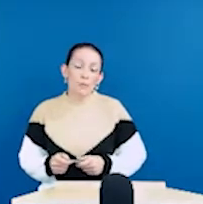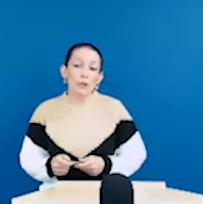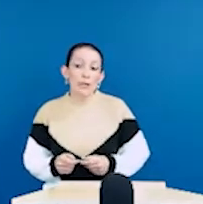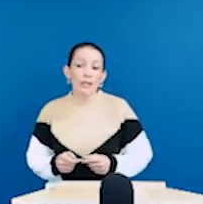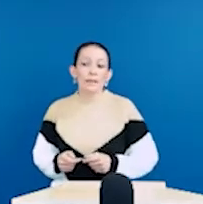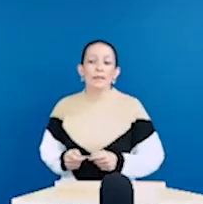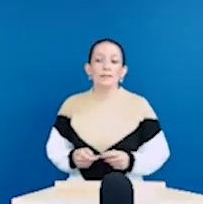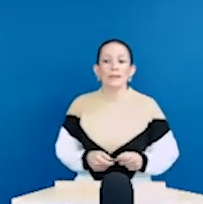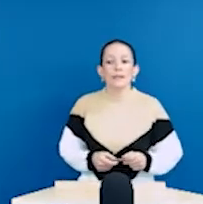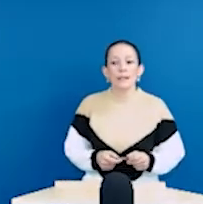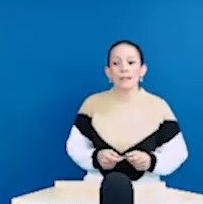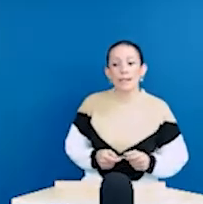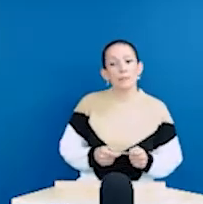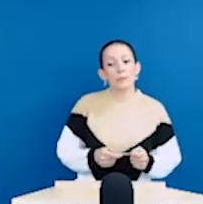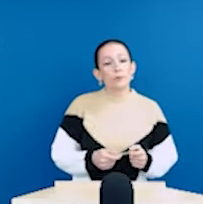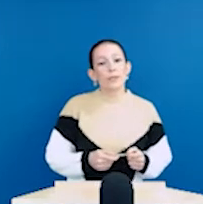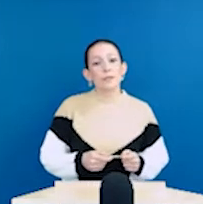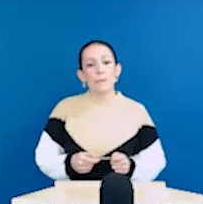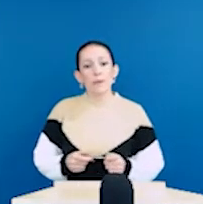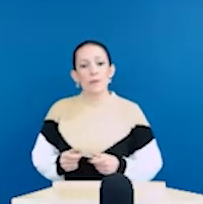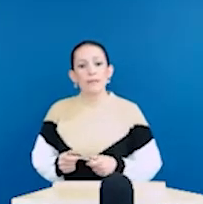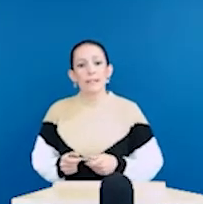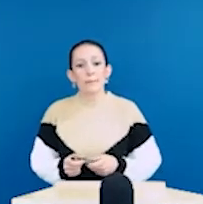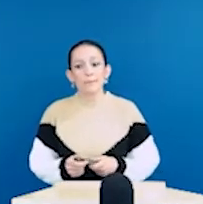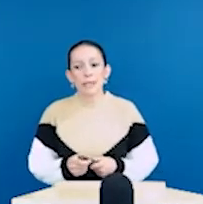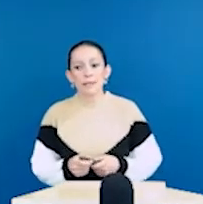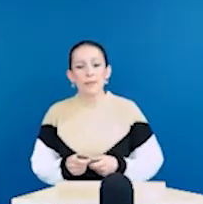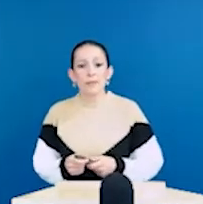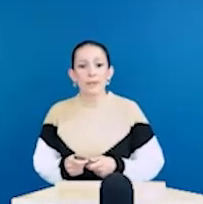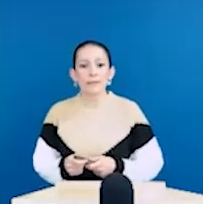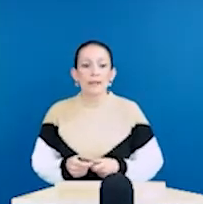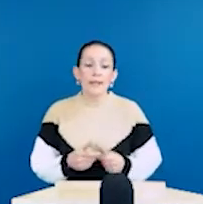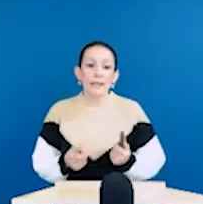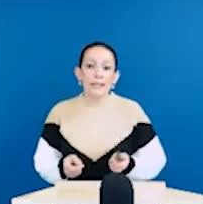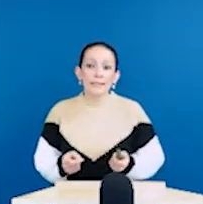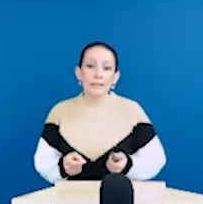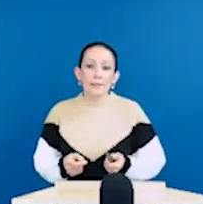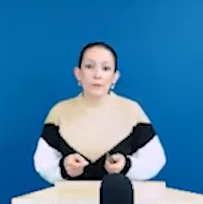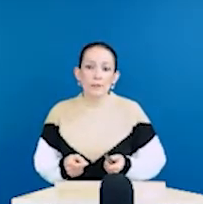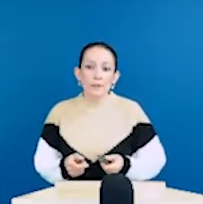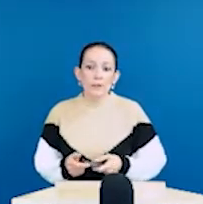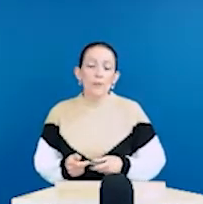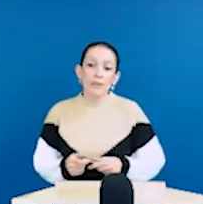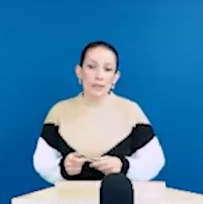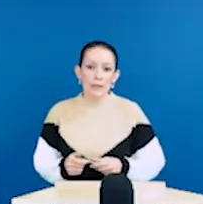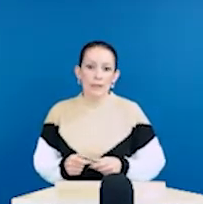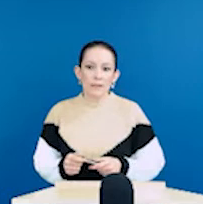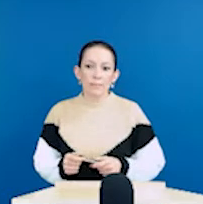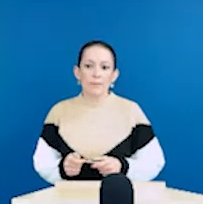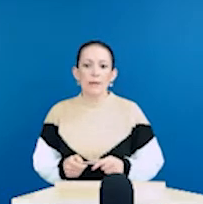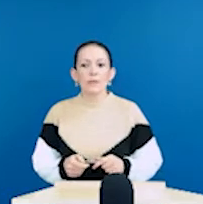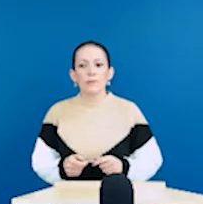el 2040, 3.19 millones de las personas. Estas cifras son a nivel